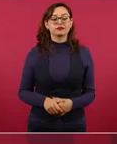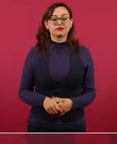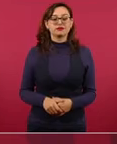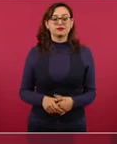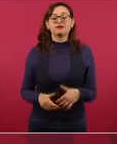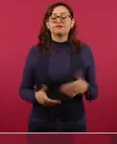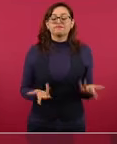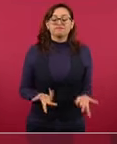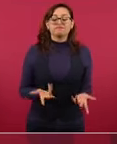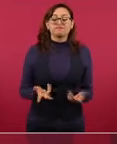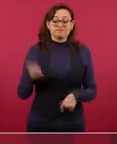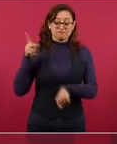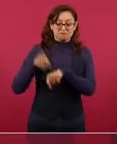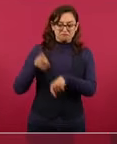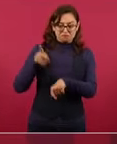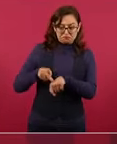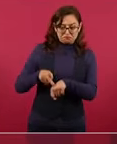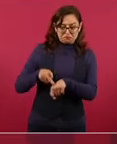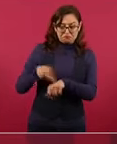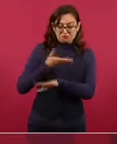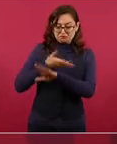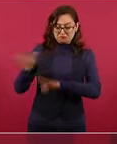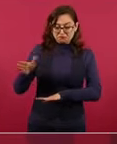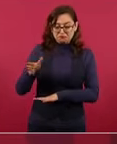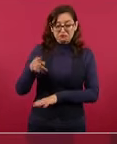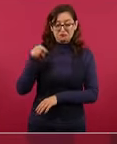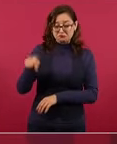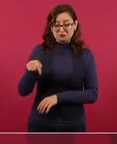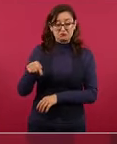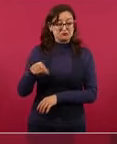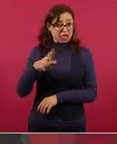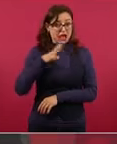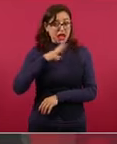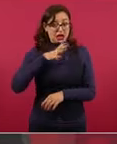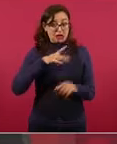todos lados dice balazos